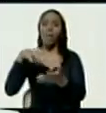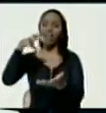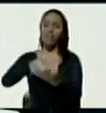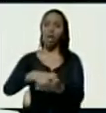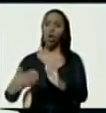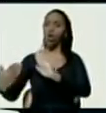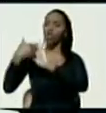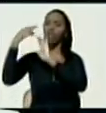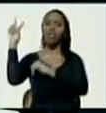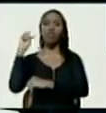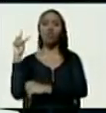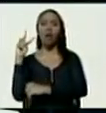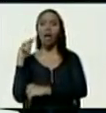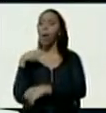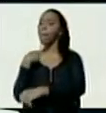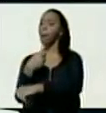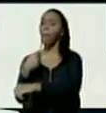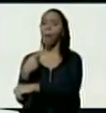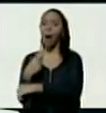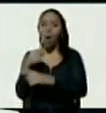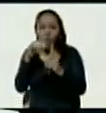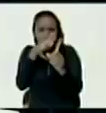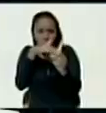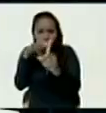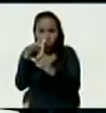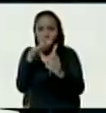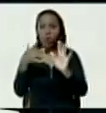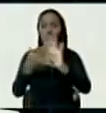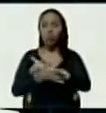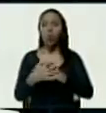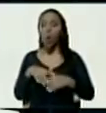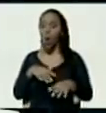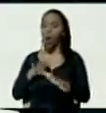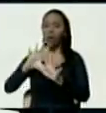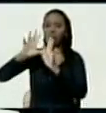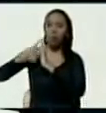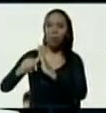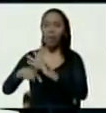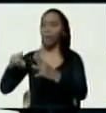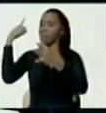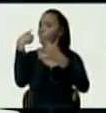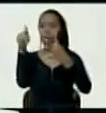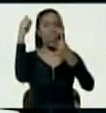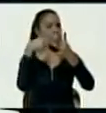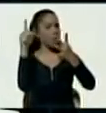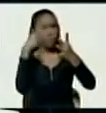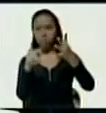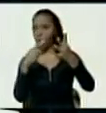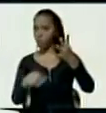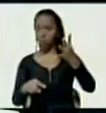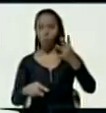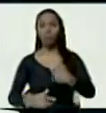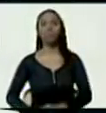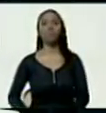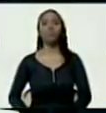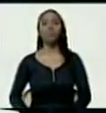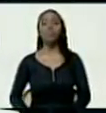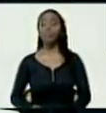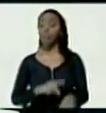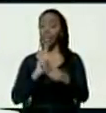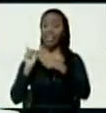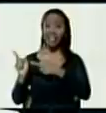Venezuela, financian las conspiraciones, los asaltos a cuarteles, etcétera, etcétera, etcétera.